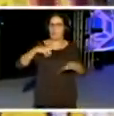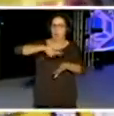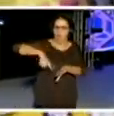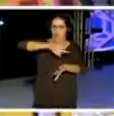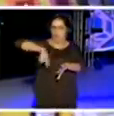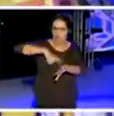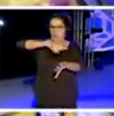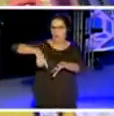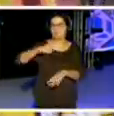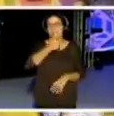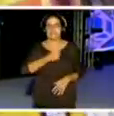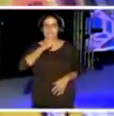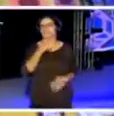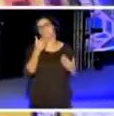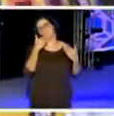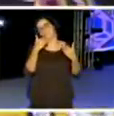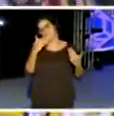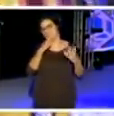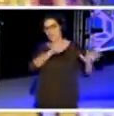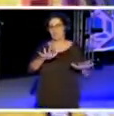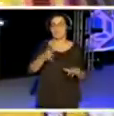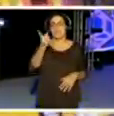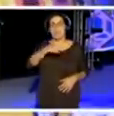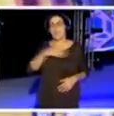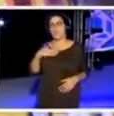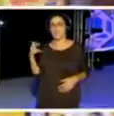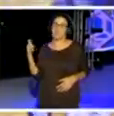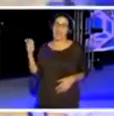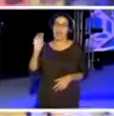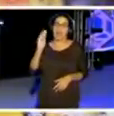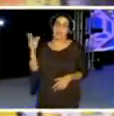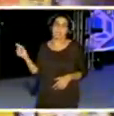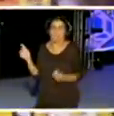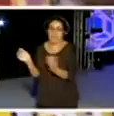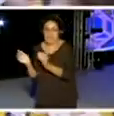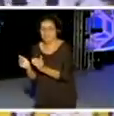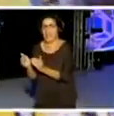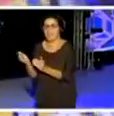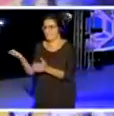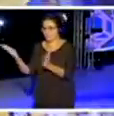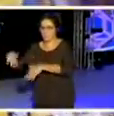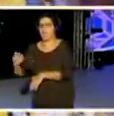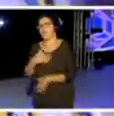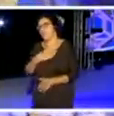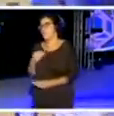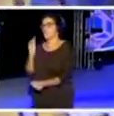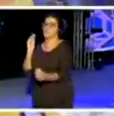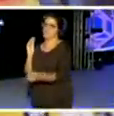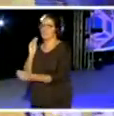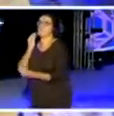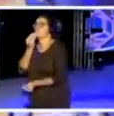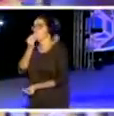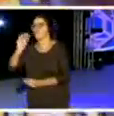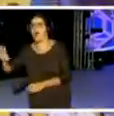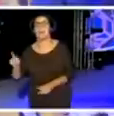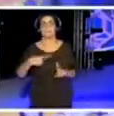por estar y queremos al Pirañita que nos está con nosotros un besito. A Fernando Joropero un fuerte abrazo en su día, en